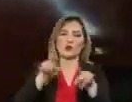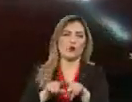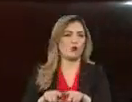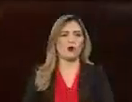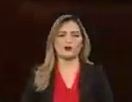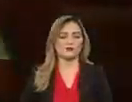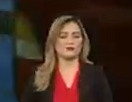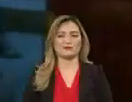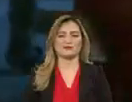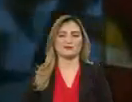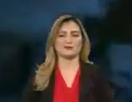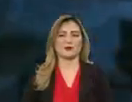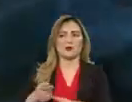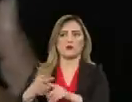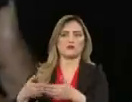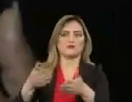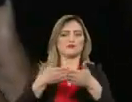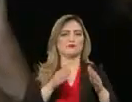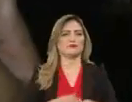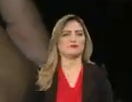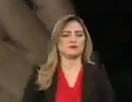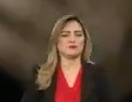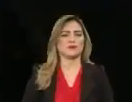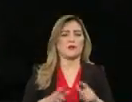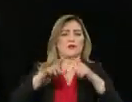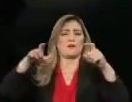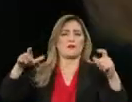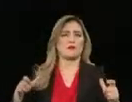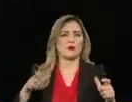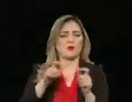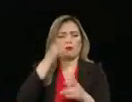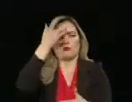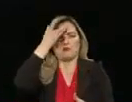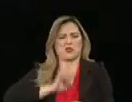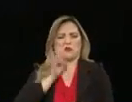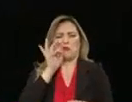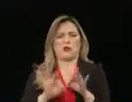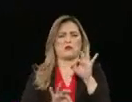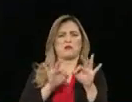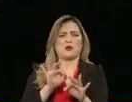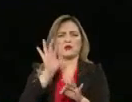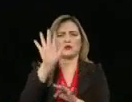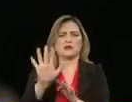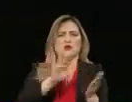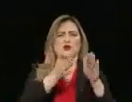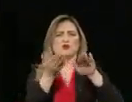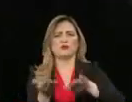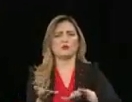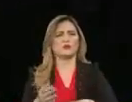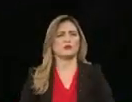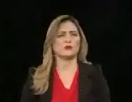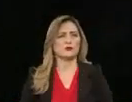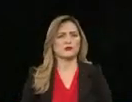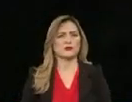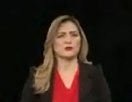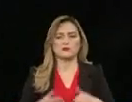la reapertura de otros mercados. El mercado mayorista tiene full infectados. Hay 5 muertos y eso